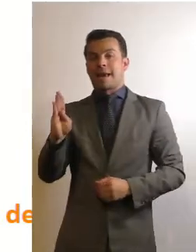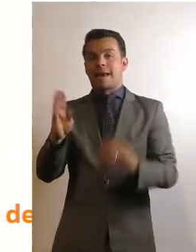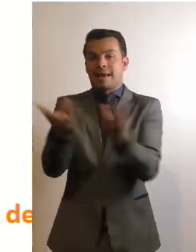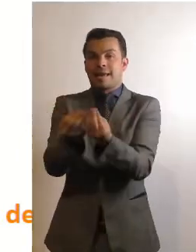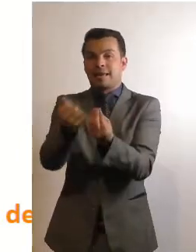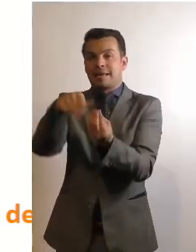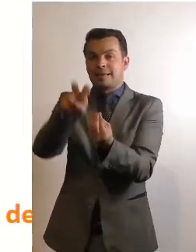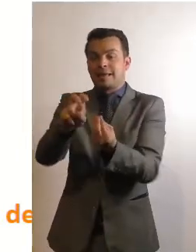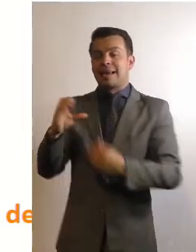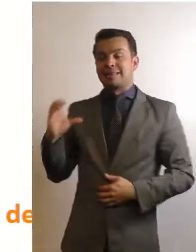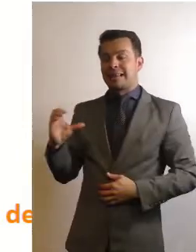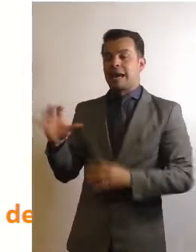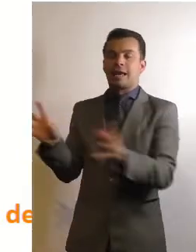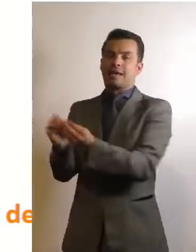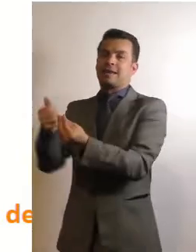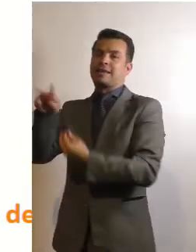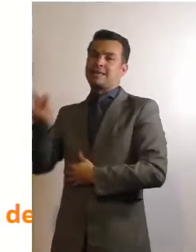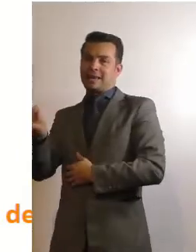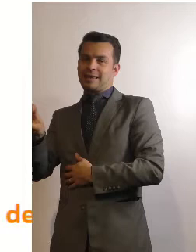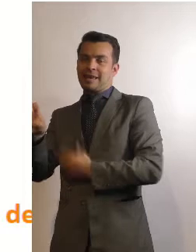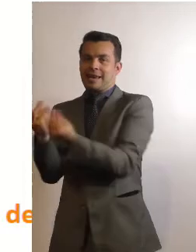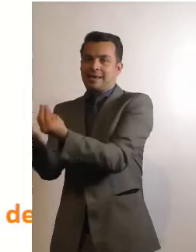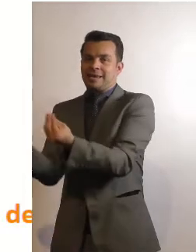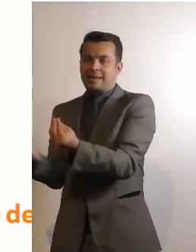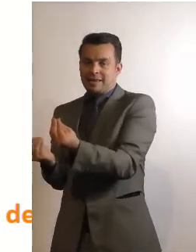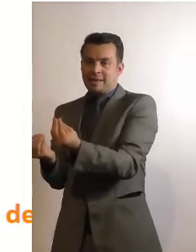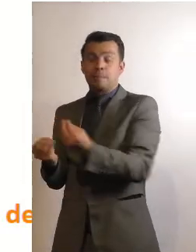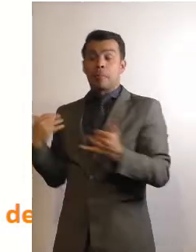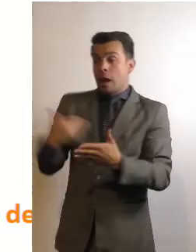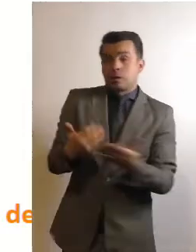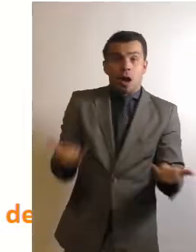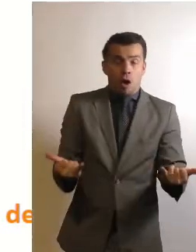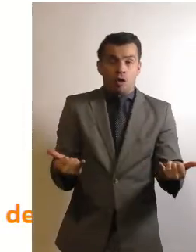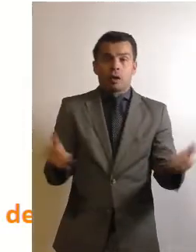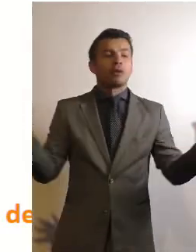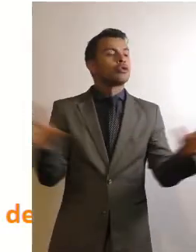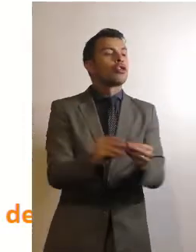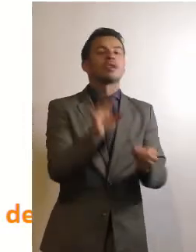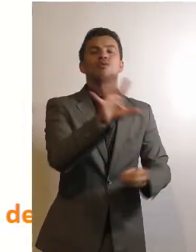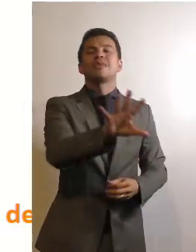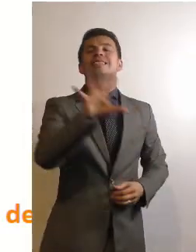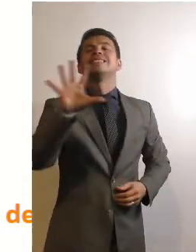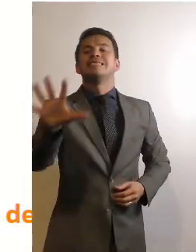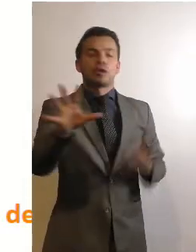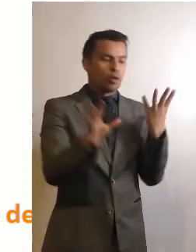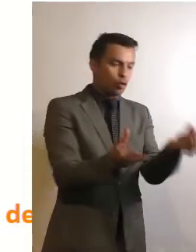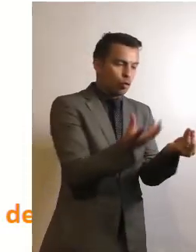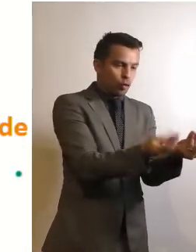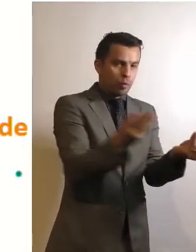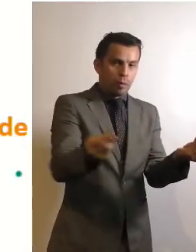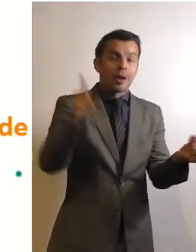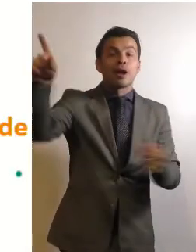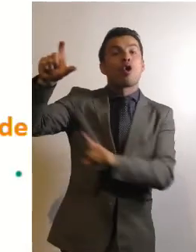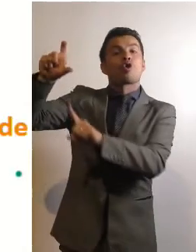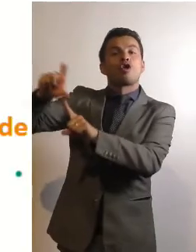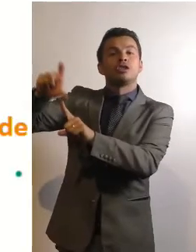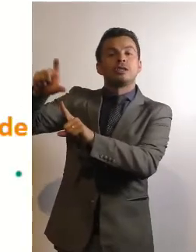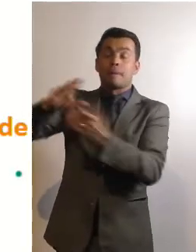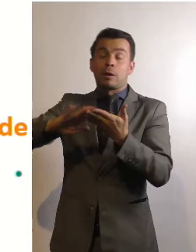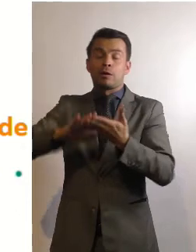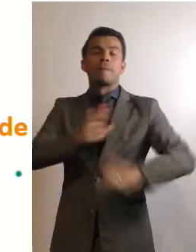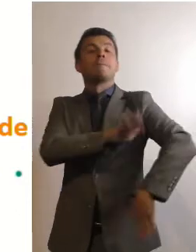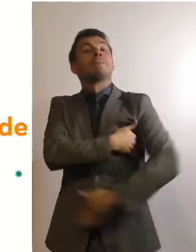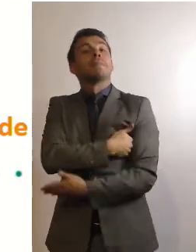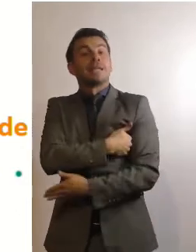y tenemos a la fecha 55 grupos de investigación reconocidos por Colciencias, por MinCiencias,